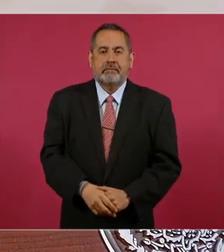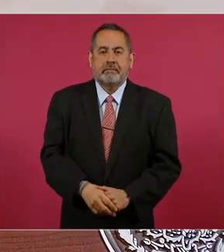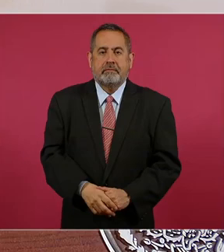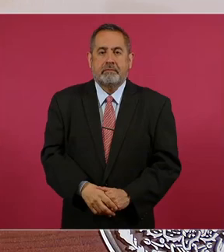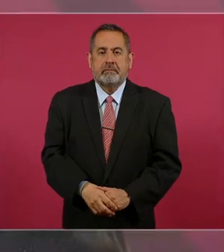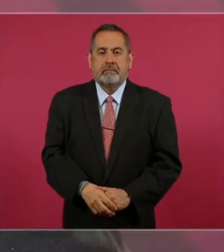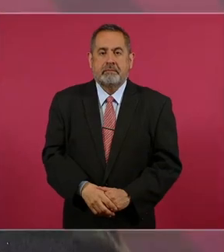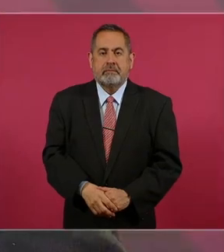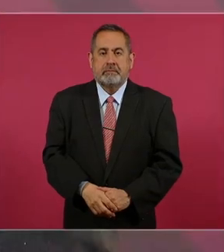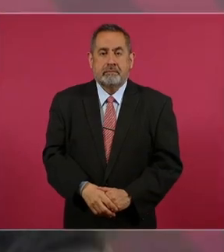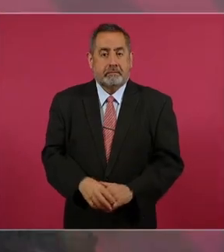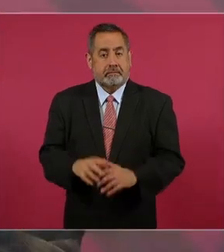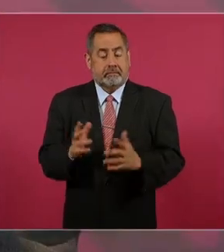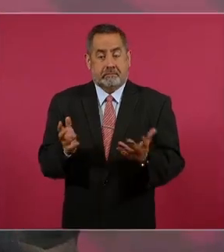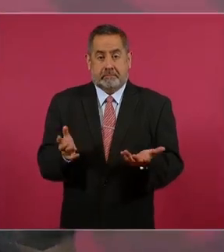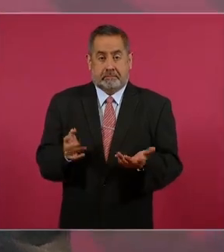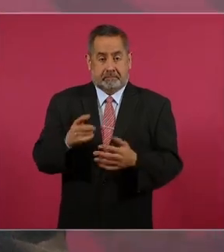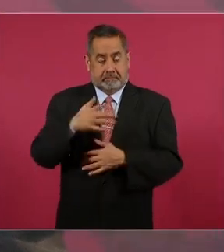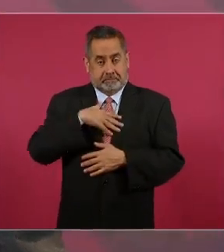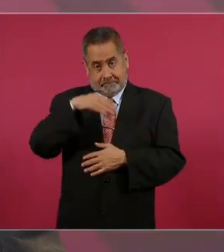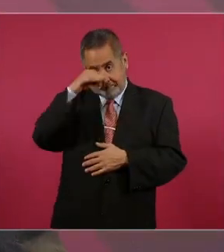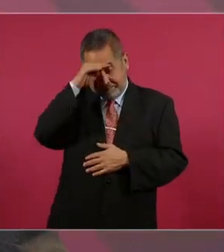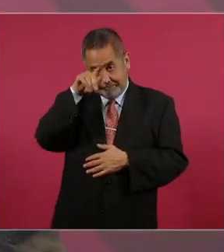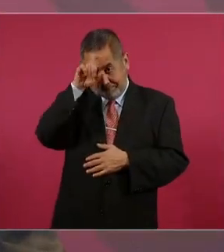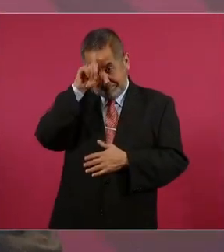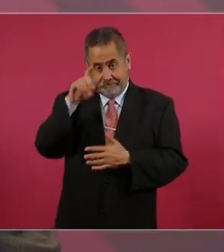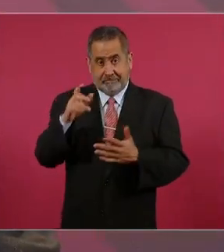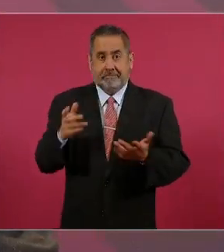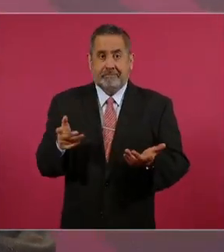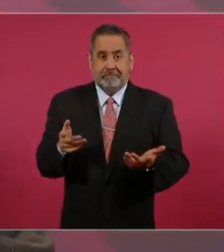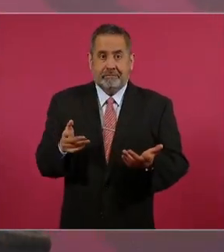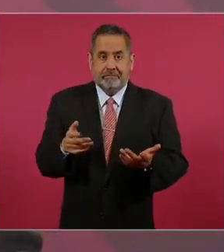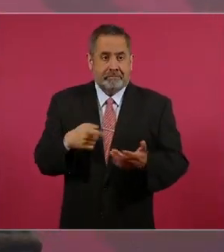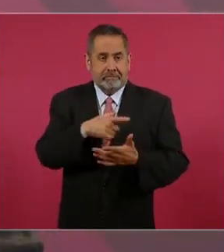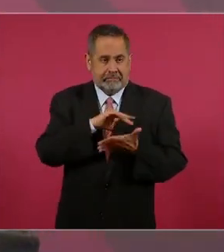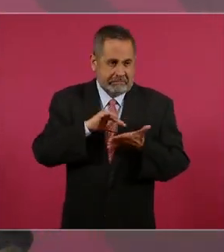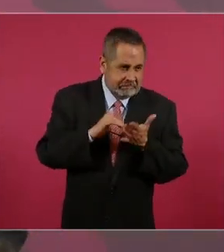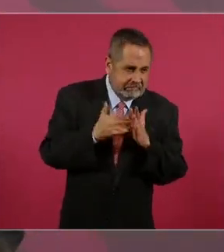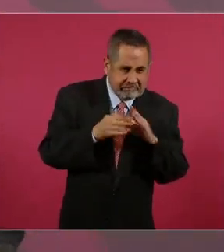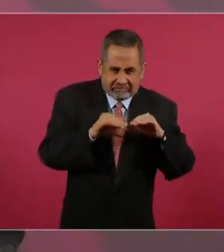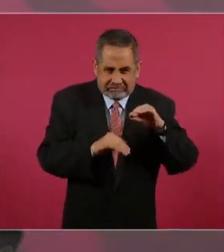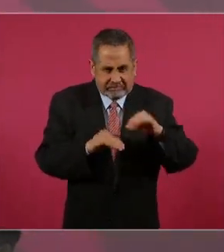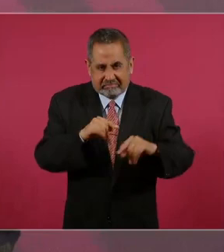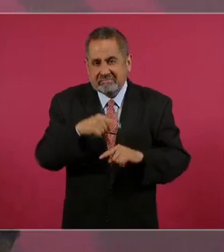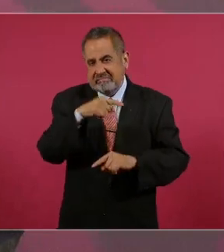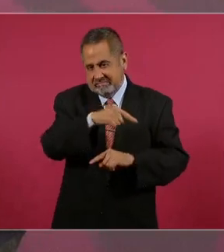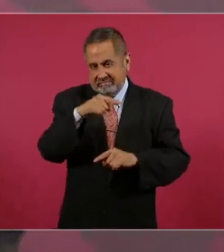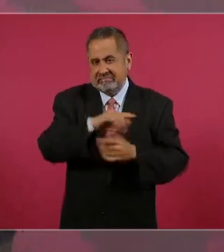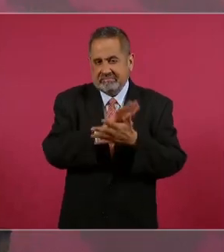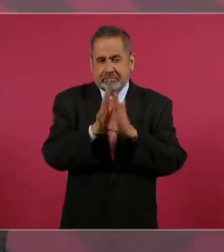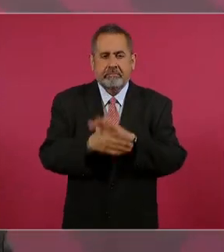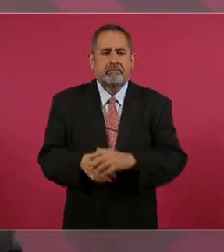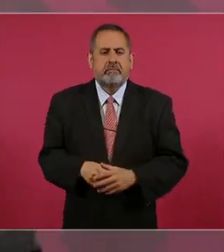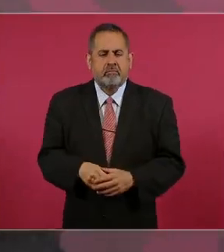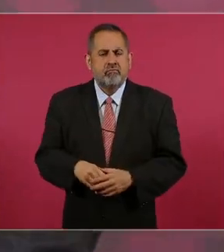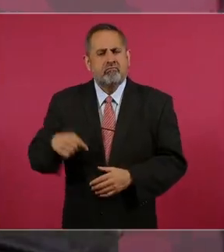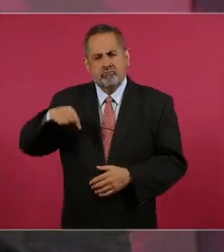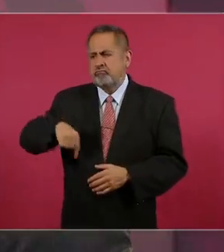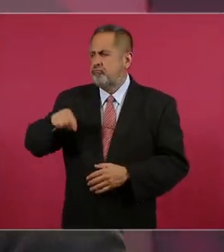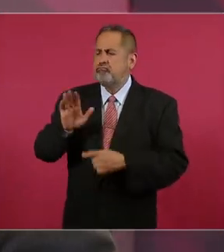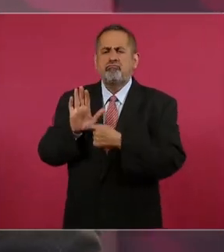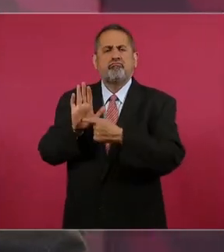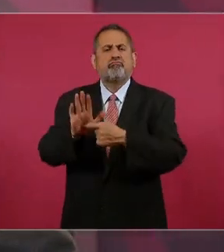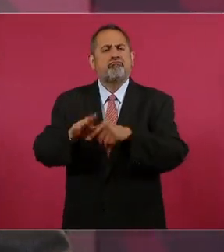Pues eso es lo que yo pienso, que están tramando. Voy a darlo a conocer aquí.